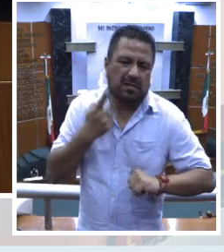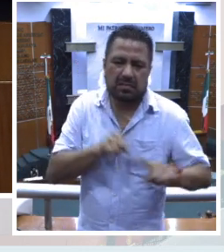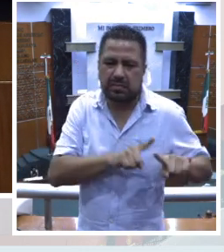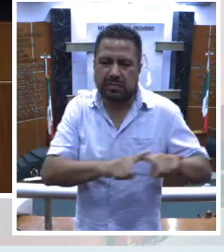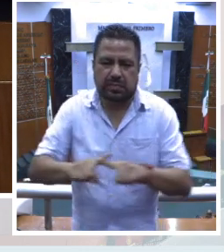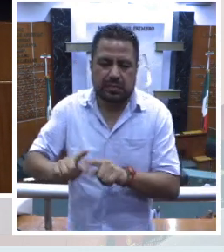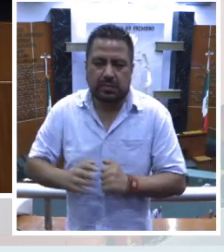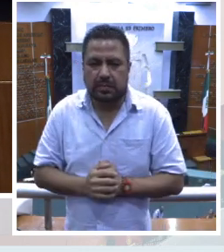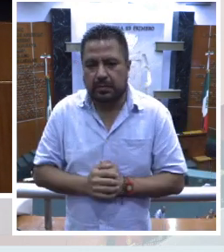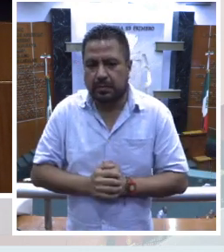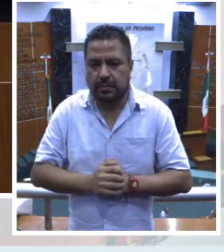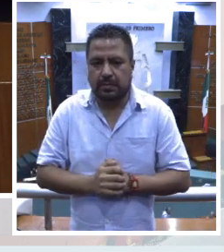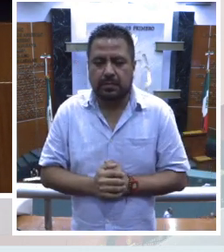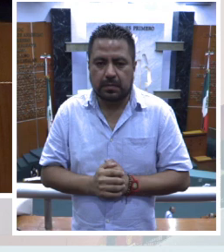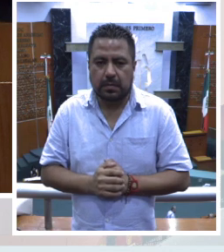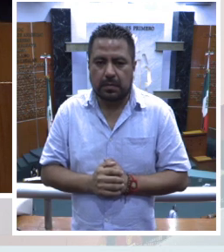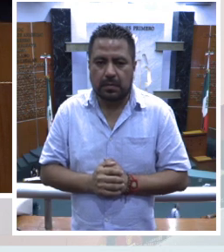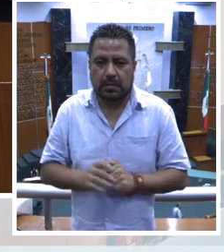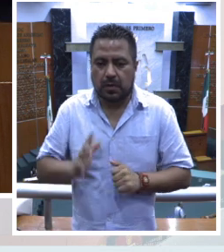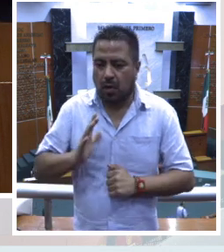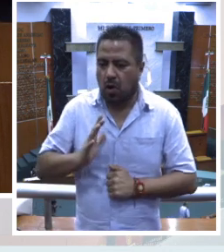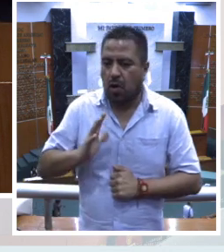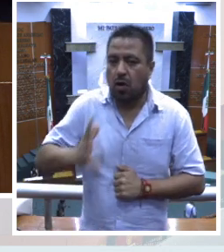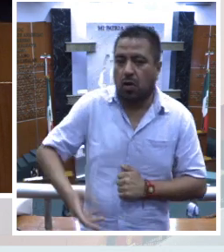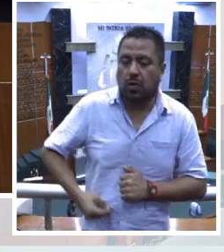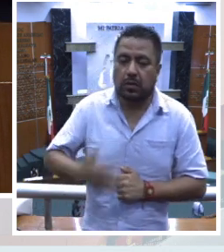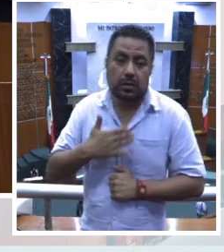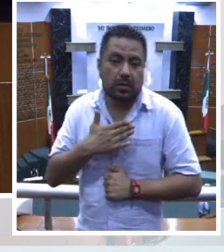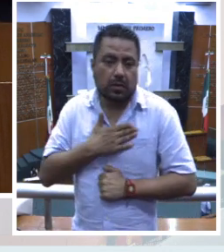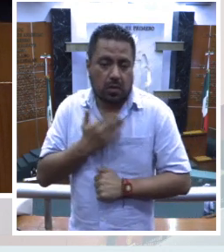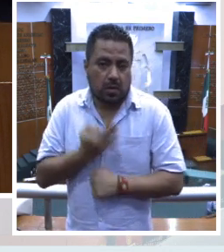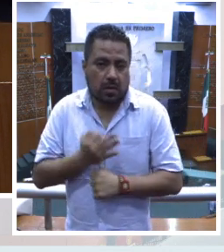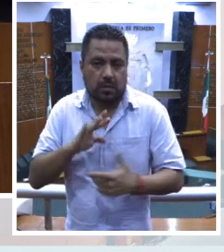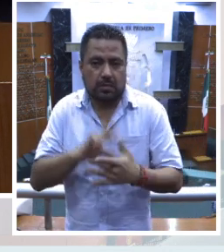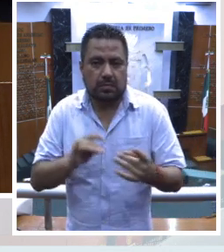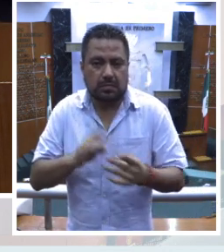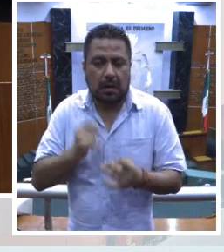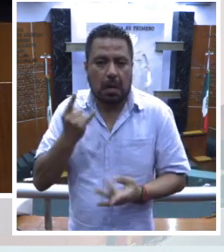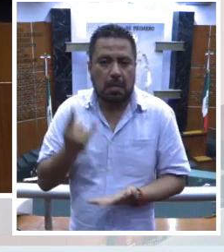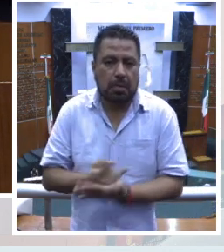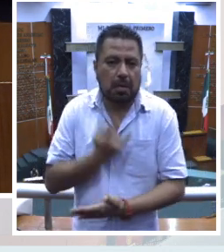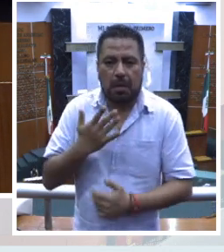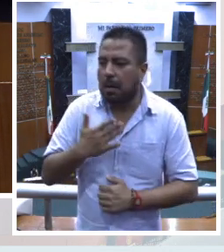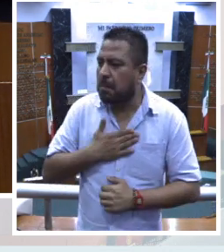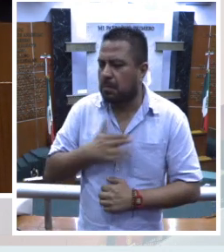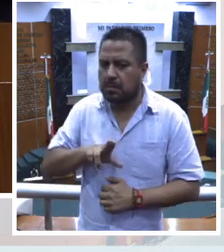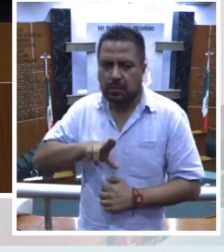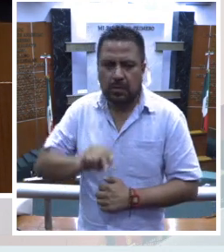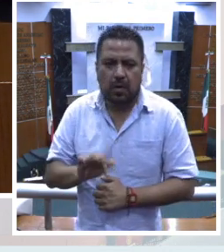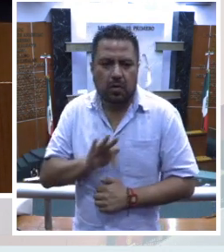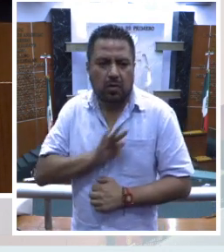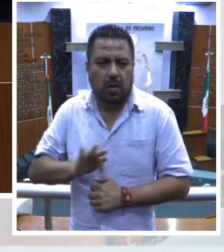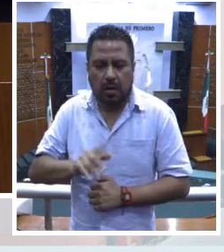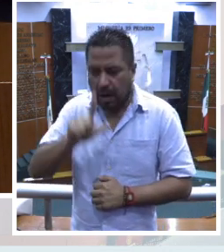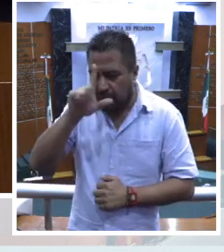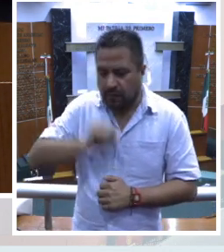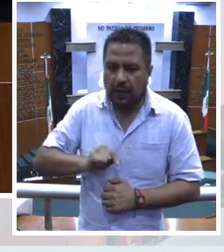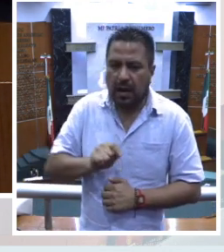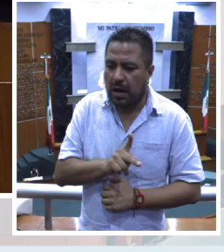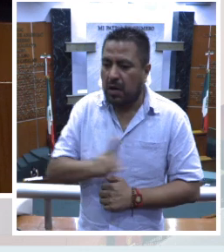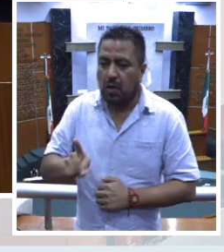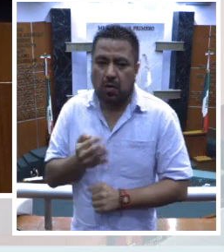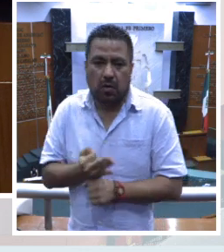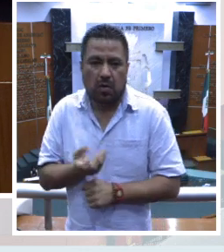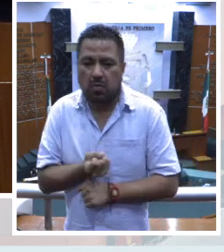popular. Con orgullo les digo que no los defraudaré. No podemos fallar ahora